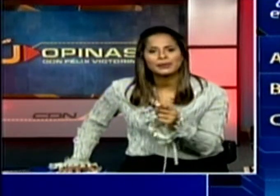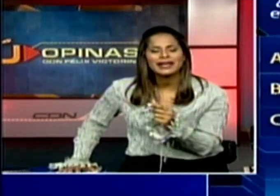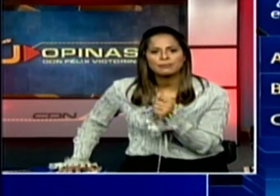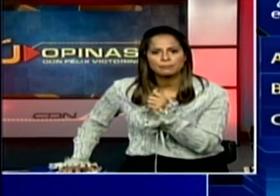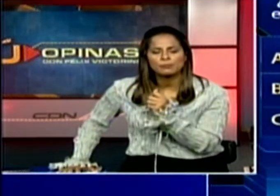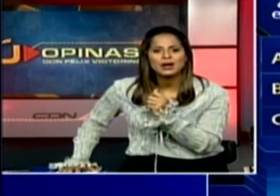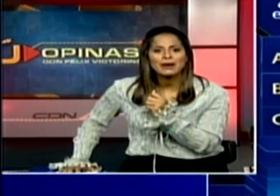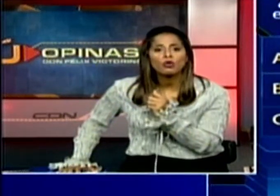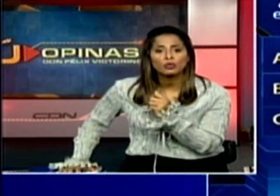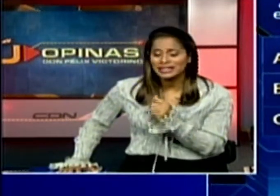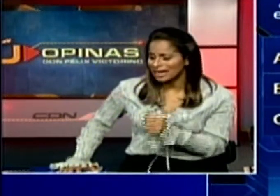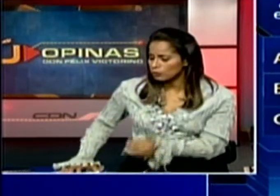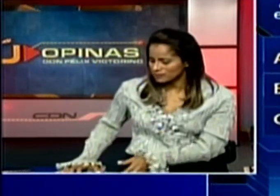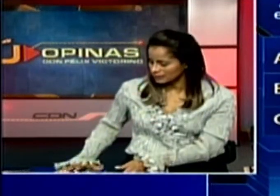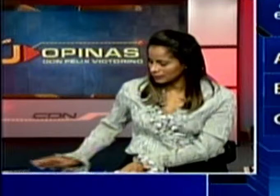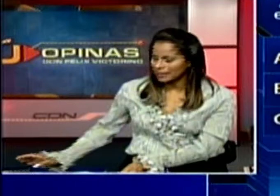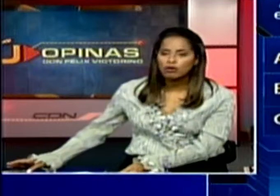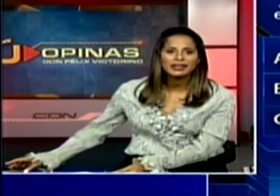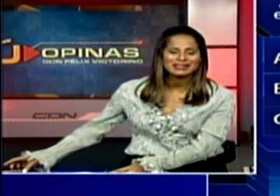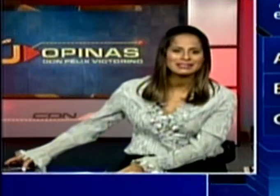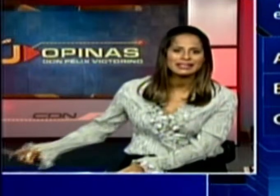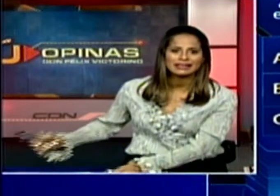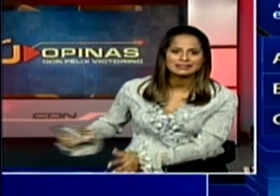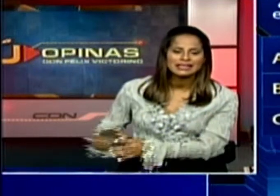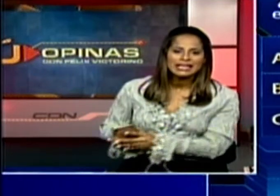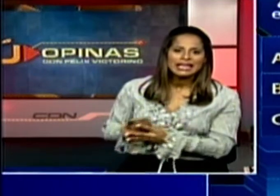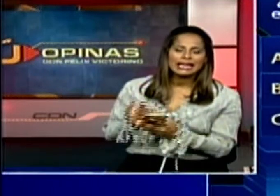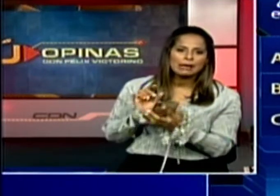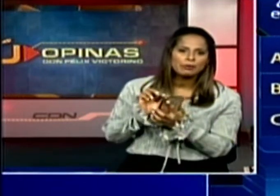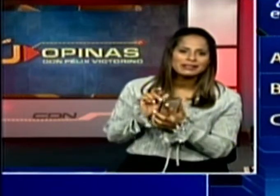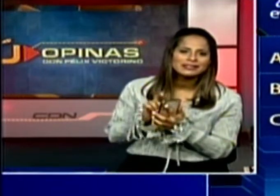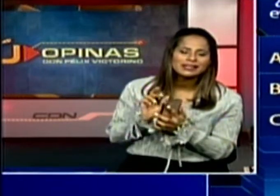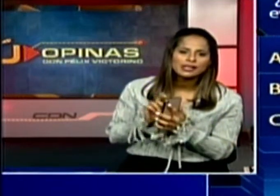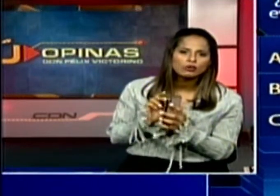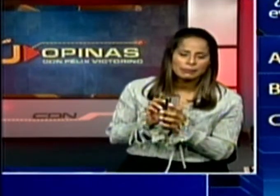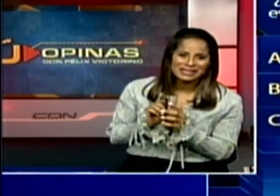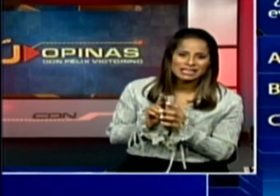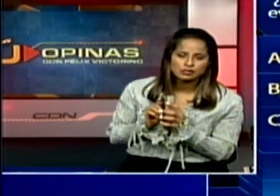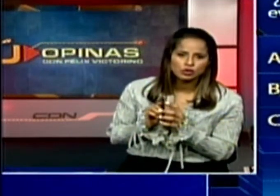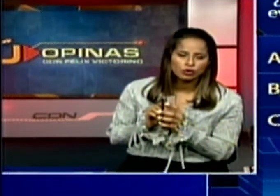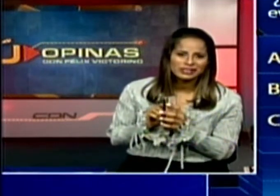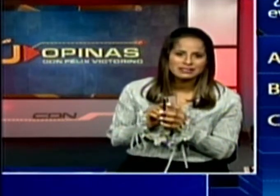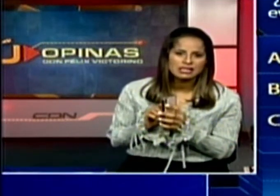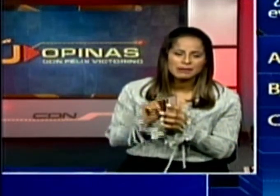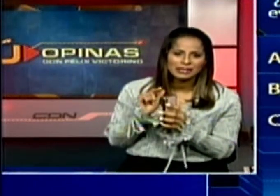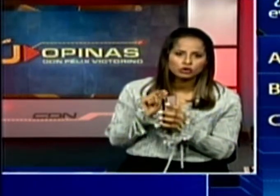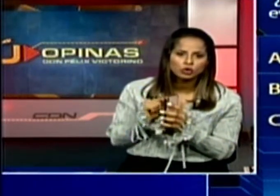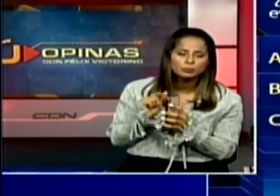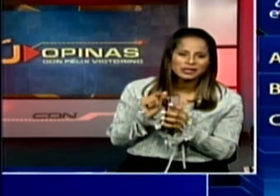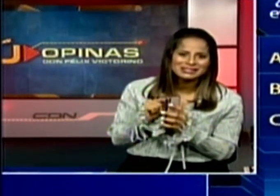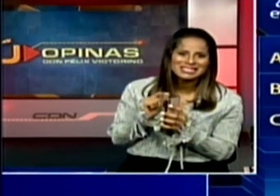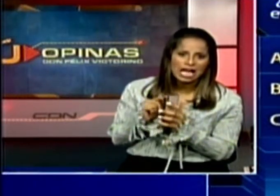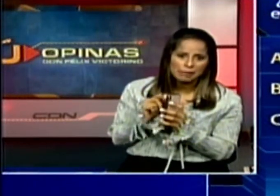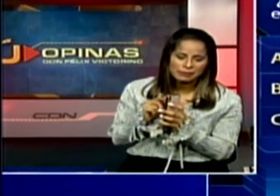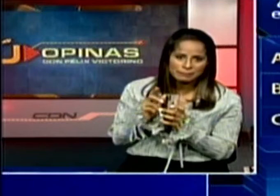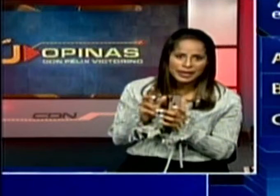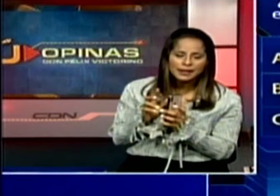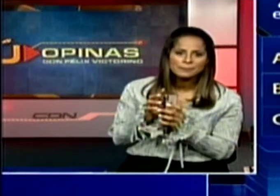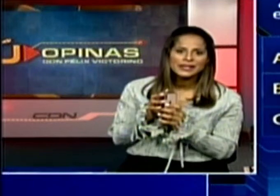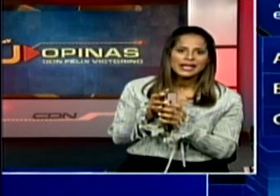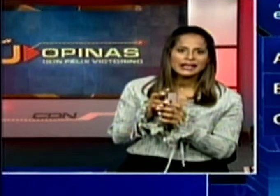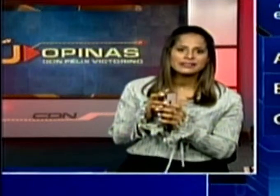cuando vuelva a ocurrir algo así, tengo que decirles que la policía tiene una aplicación que se llama Tu Policía